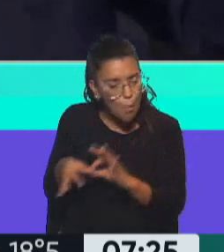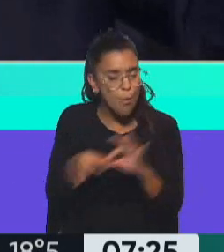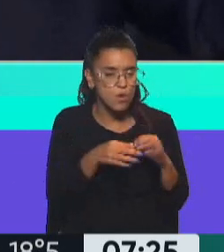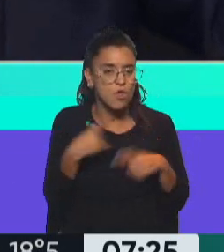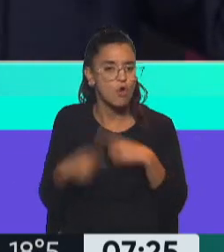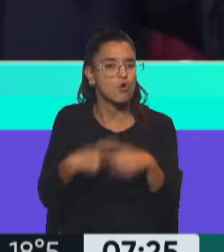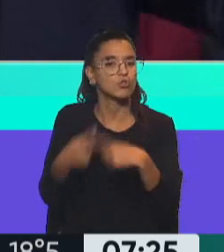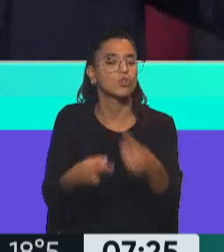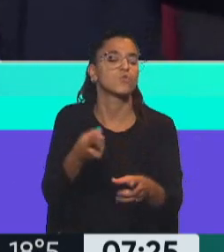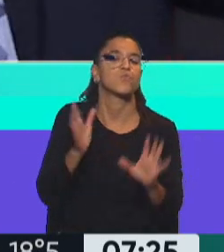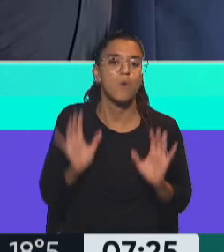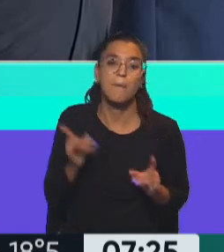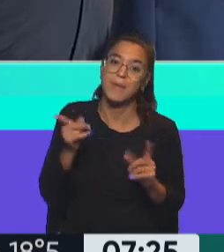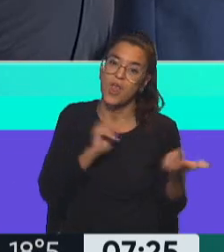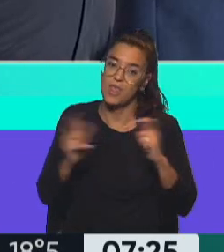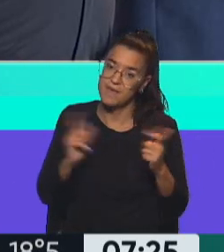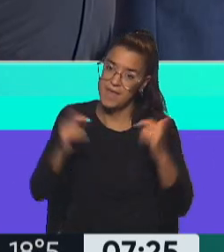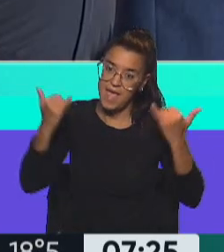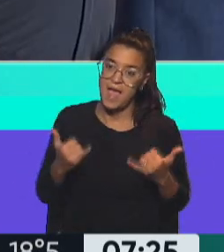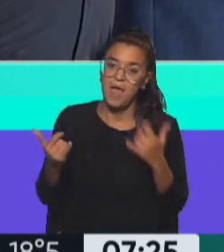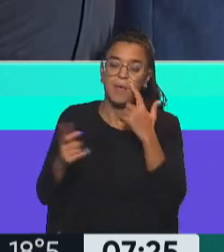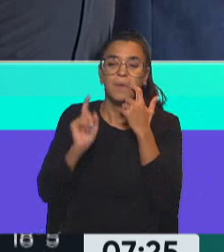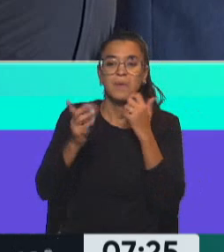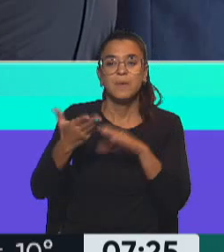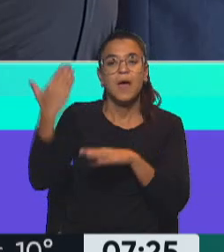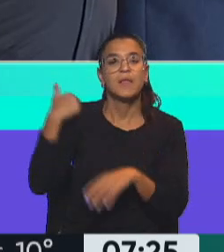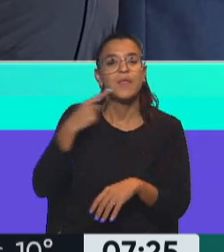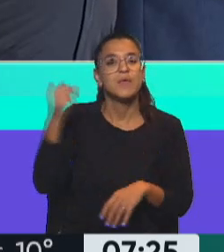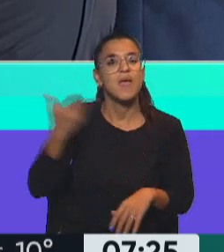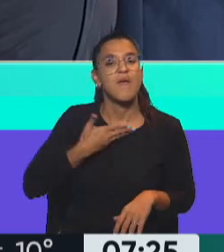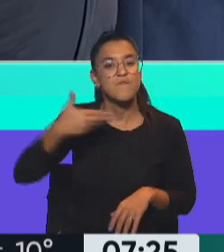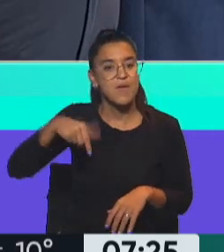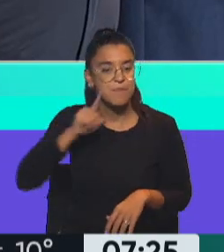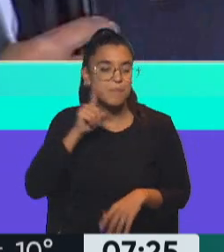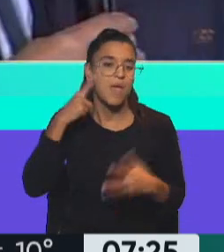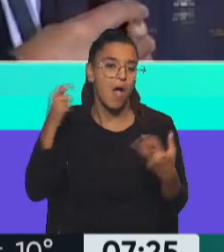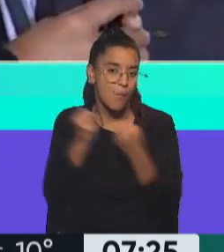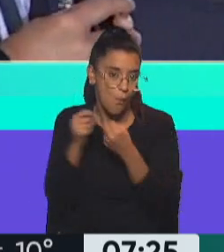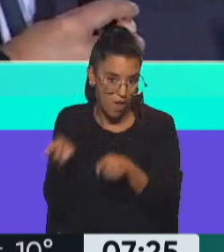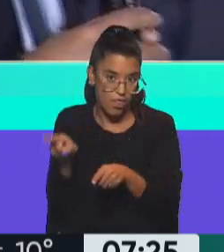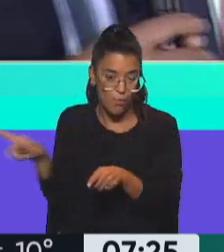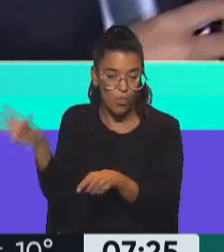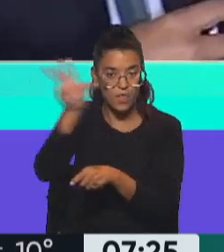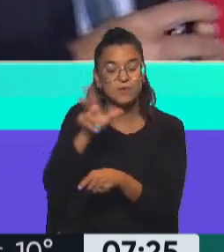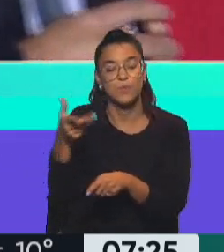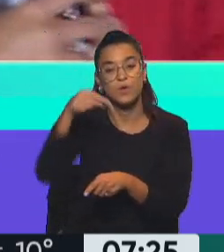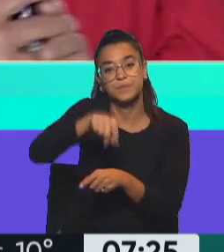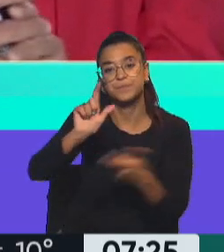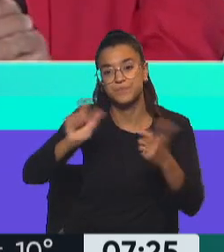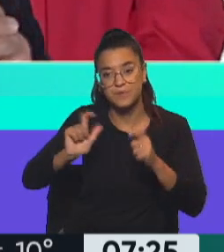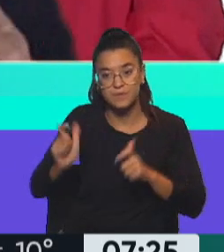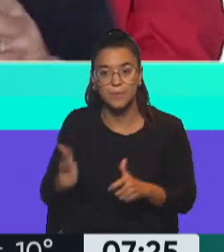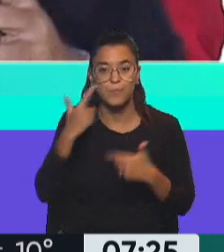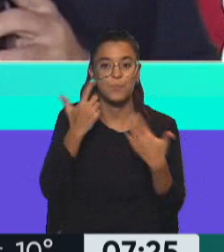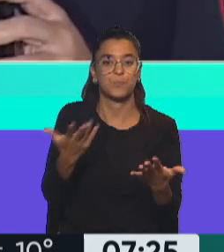bueno, claro, estas diferencias son muy profundas. Vos hacías referencia al Fondo Monetario Internacional y al entendimiento. Bueno, estas diferencias se ponen